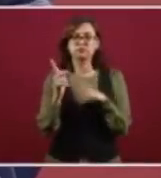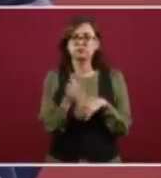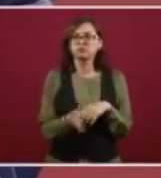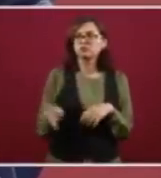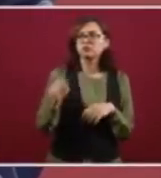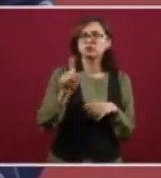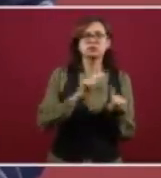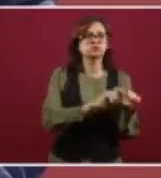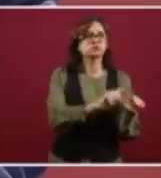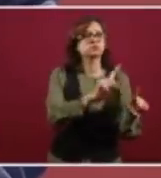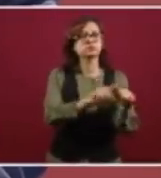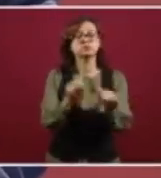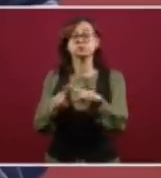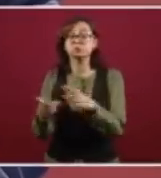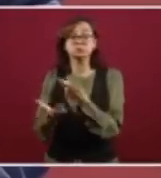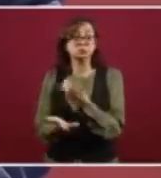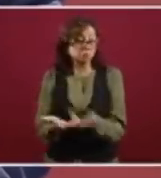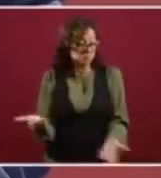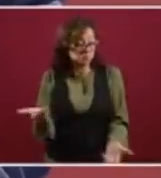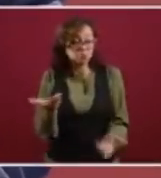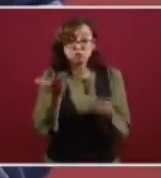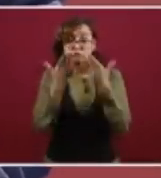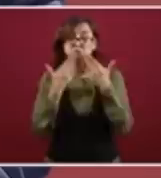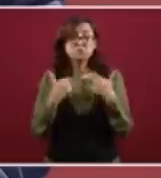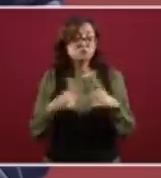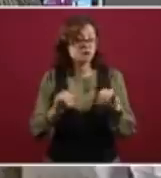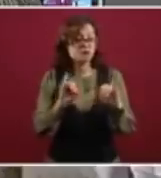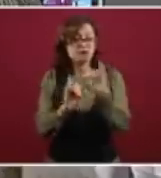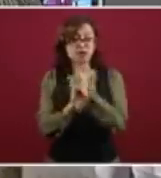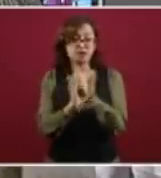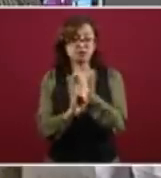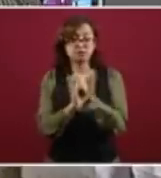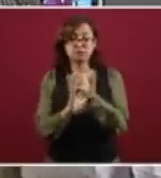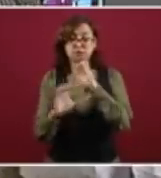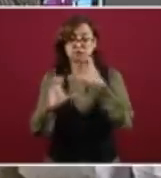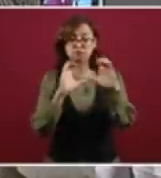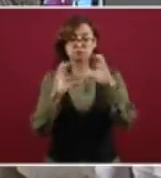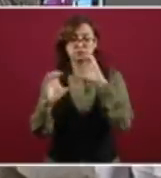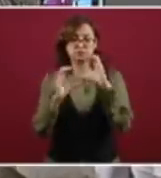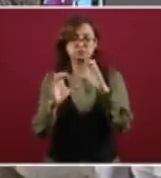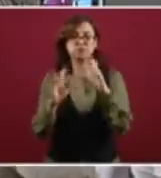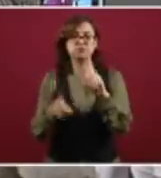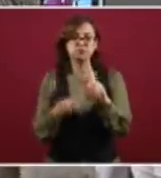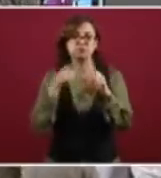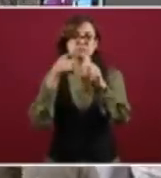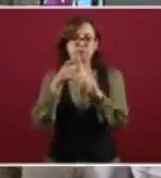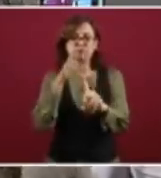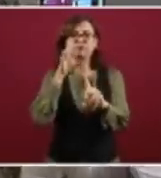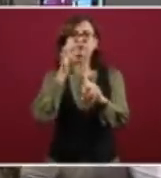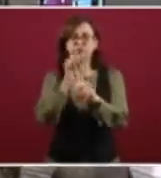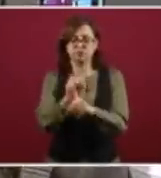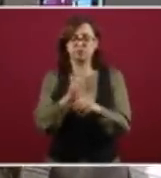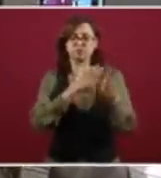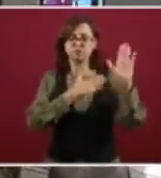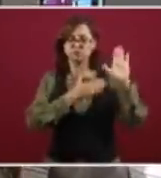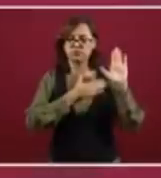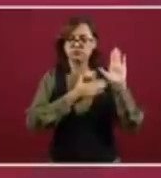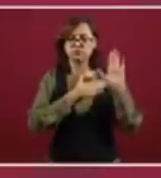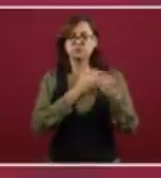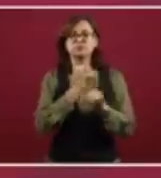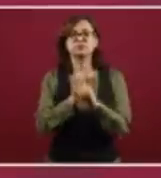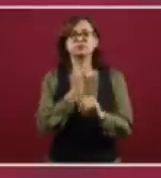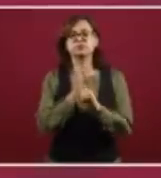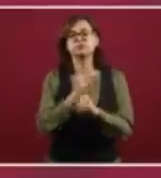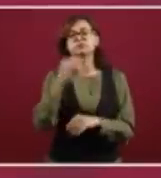no se tiene esta comunicación, y vamos a cumplir el compromiso de que el internet sea gratuito